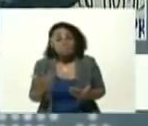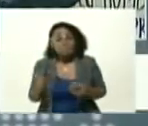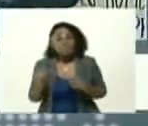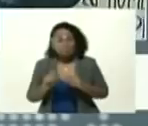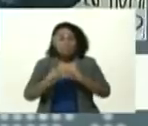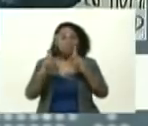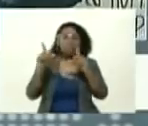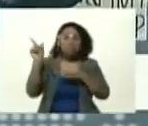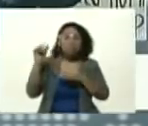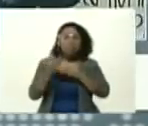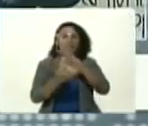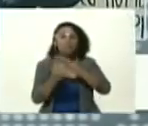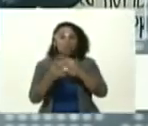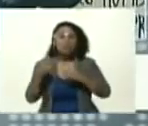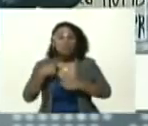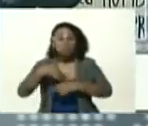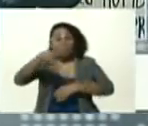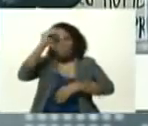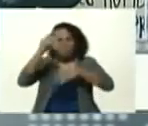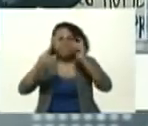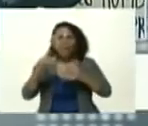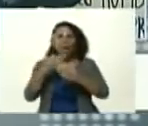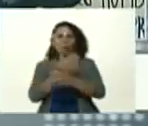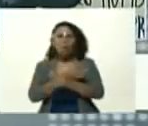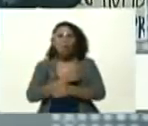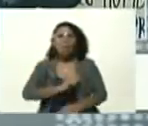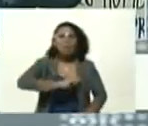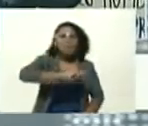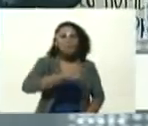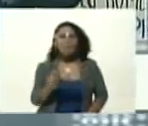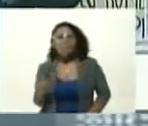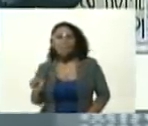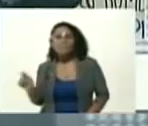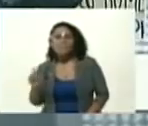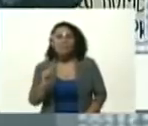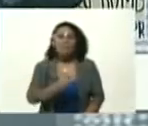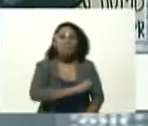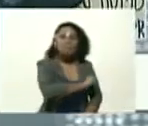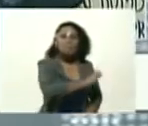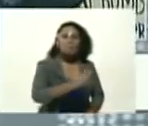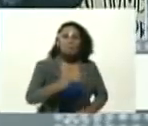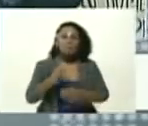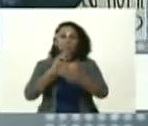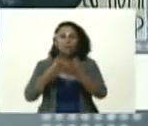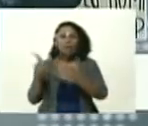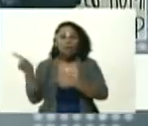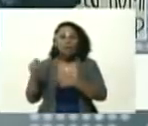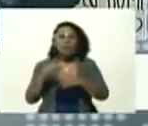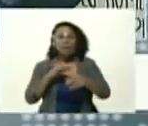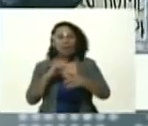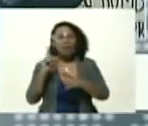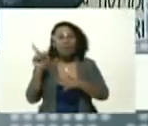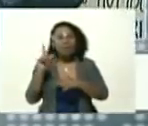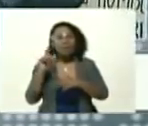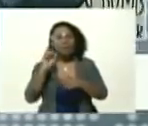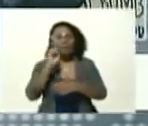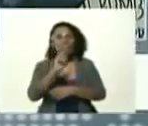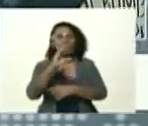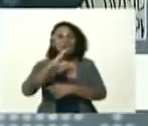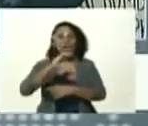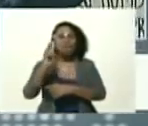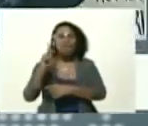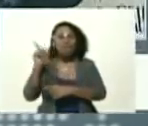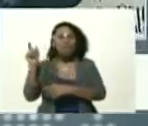tremendas instalaciones, yo ahí aprendí a jugar tenis, yo jugaba bien tenis en las instalaciones de la UCB, me iba a